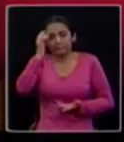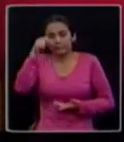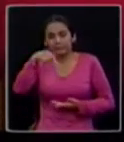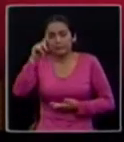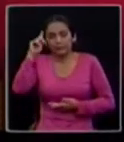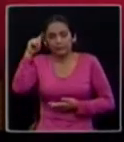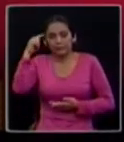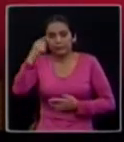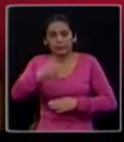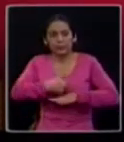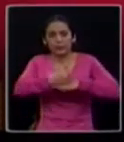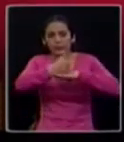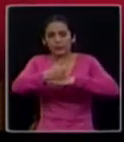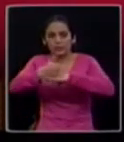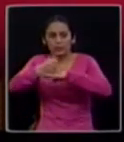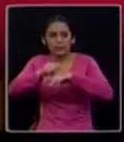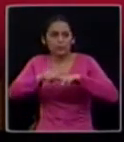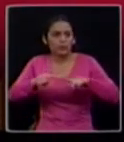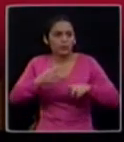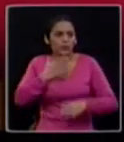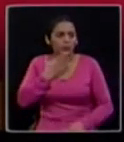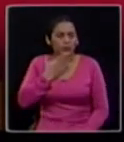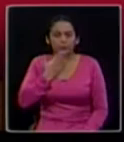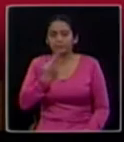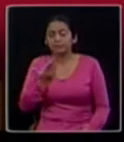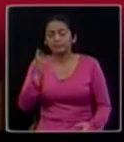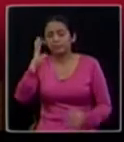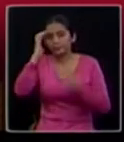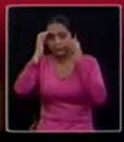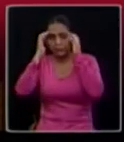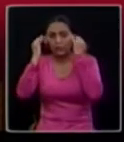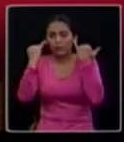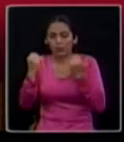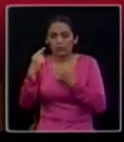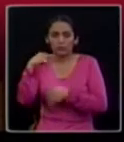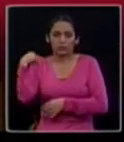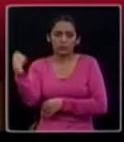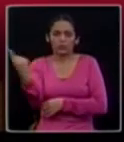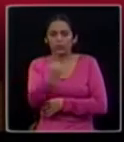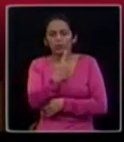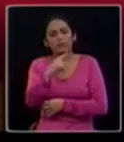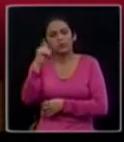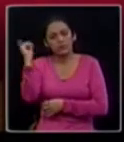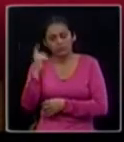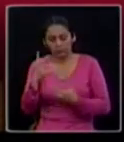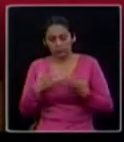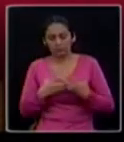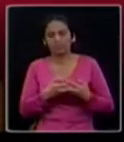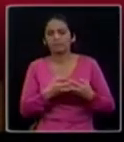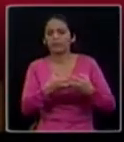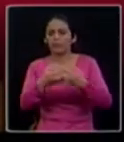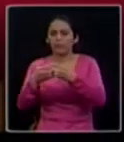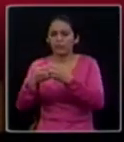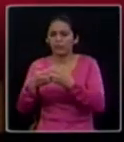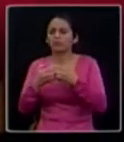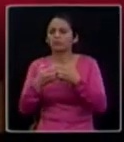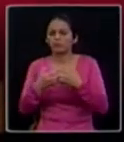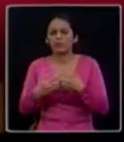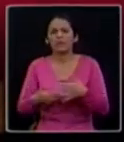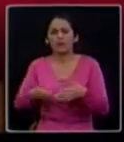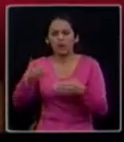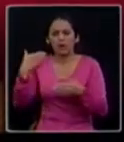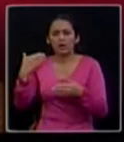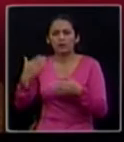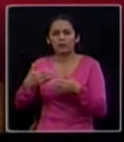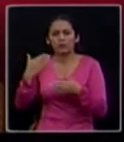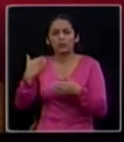que es momento, estimado Javier y toda la ciudadanía, de unir esfuerzos. Yo lo he mencionado durante todo este tiempo, durante casi 20